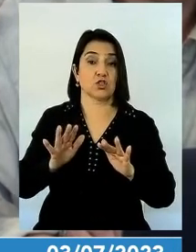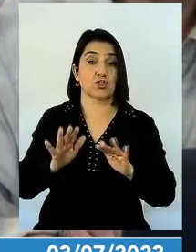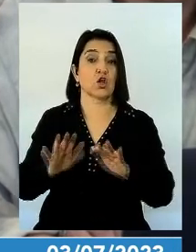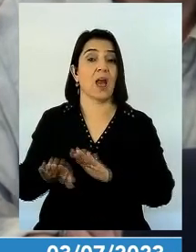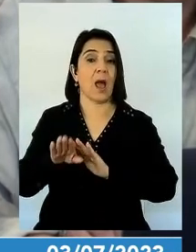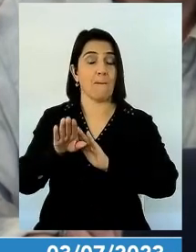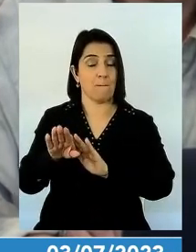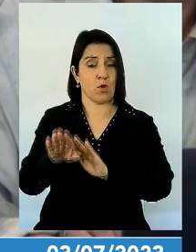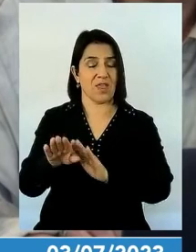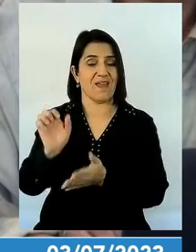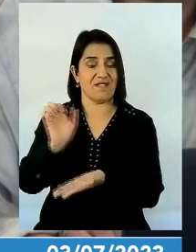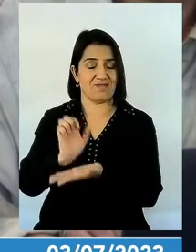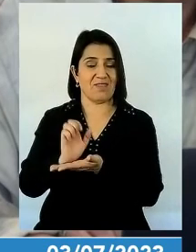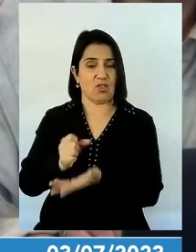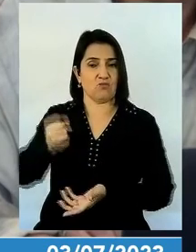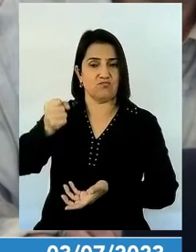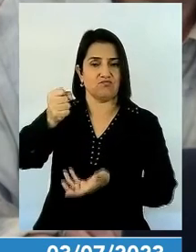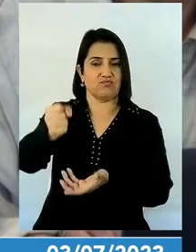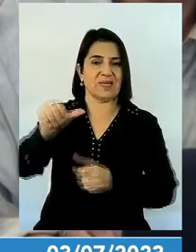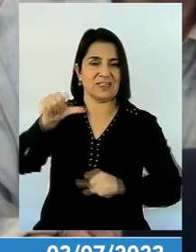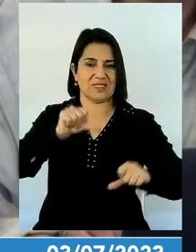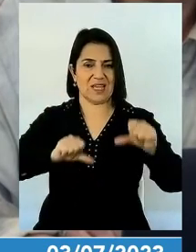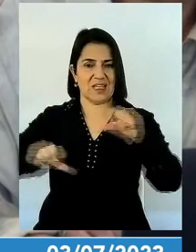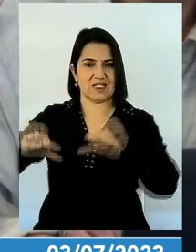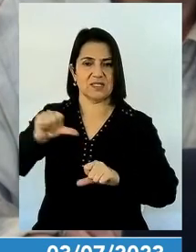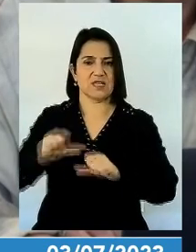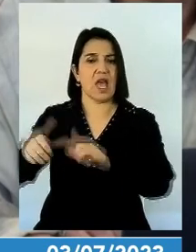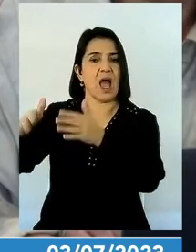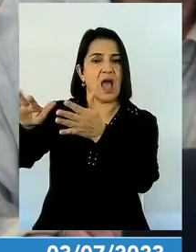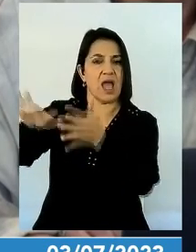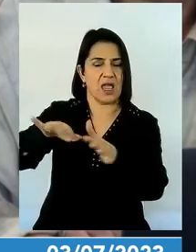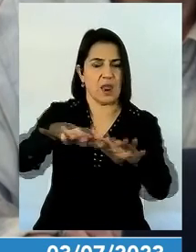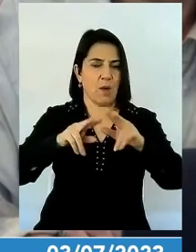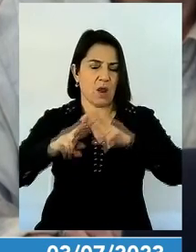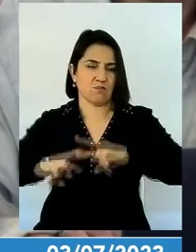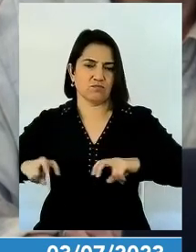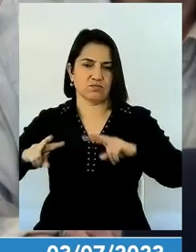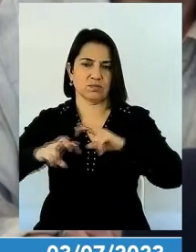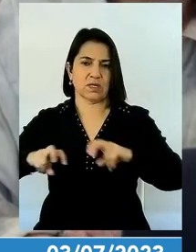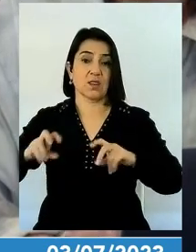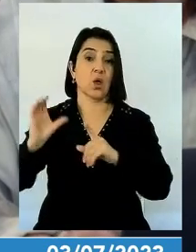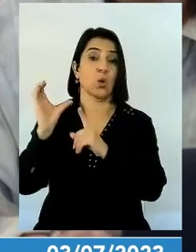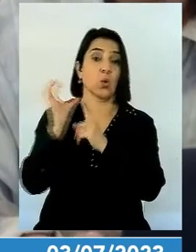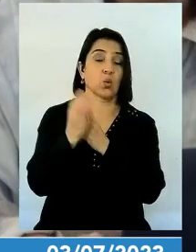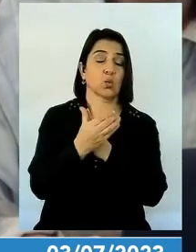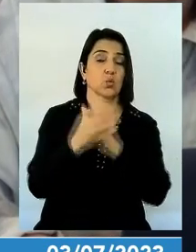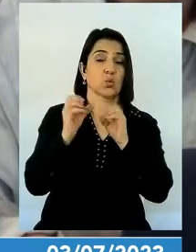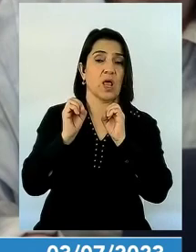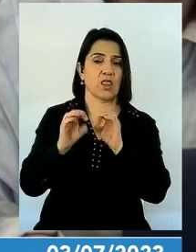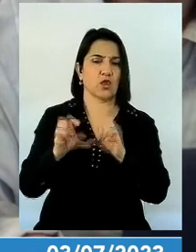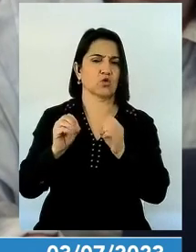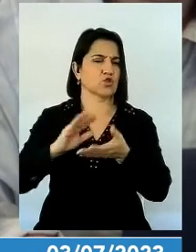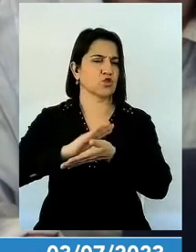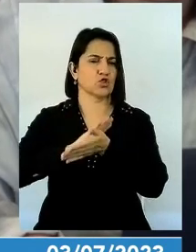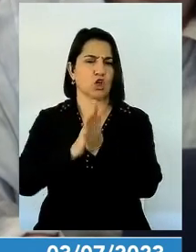del mar y la educación y la cultura oceánica en todos los niveles de la educación formal e informal